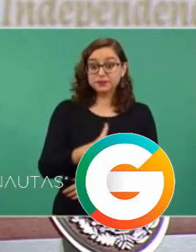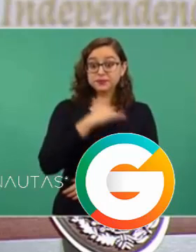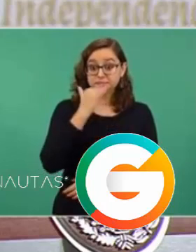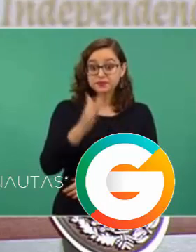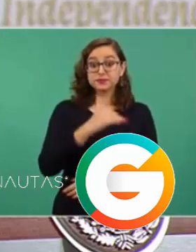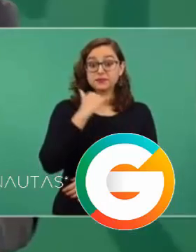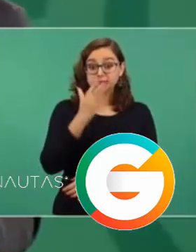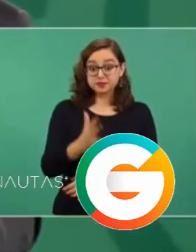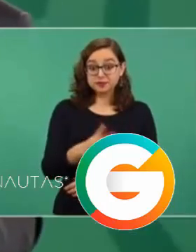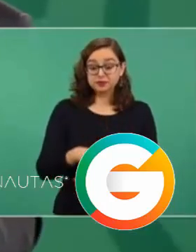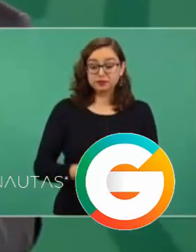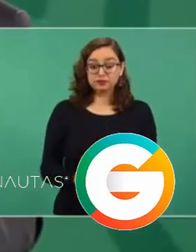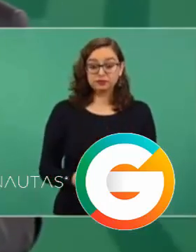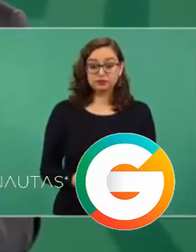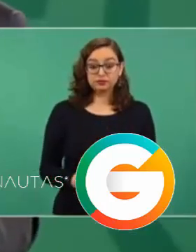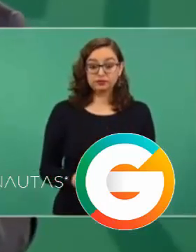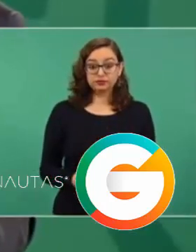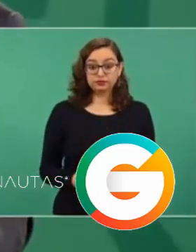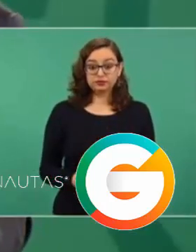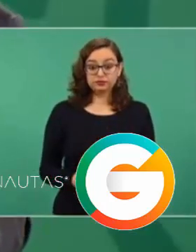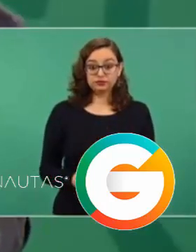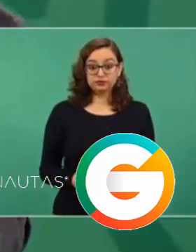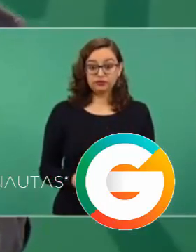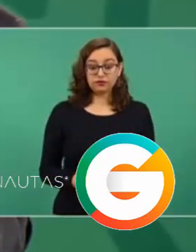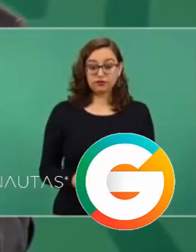Y puedo,